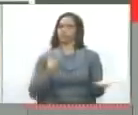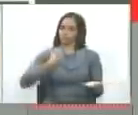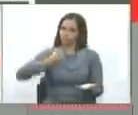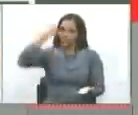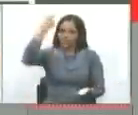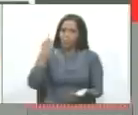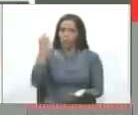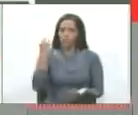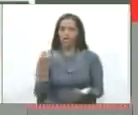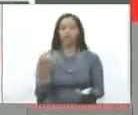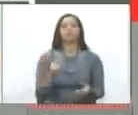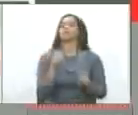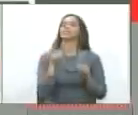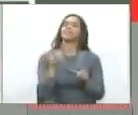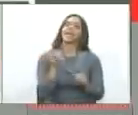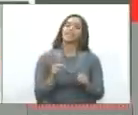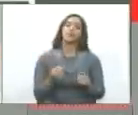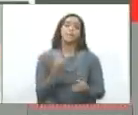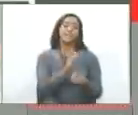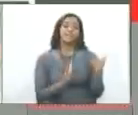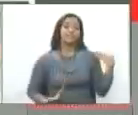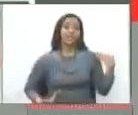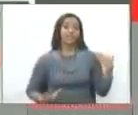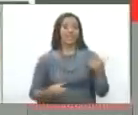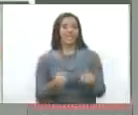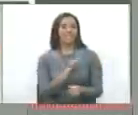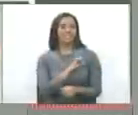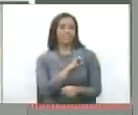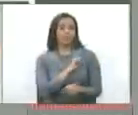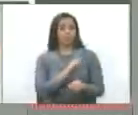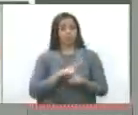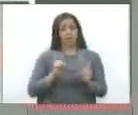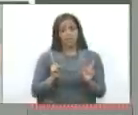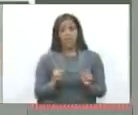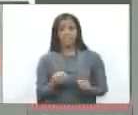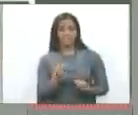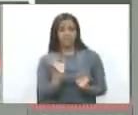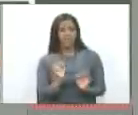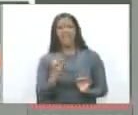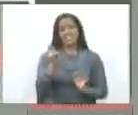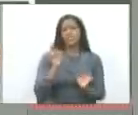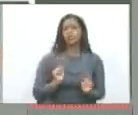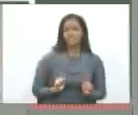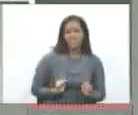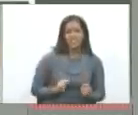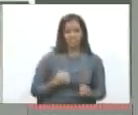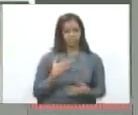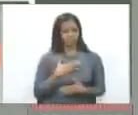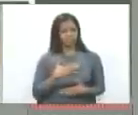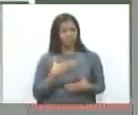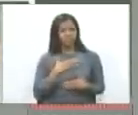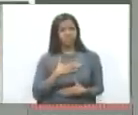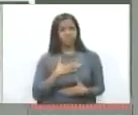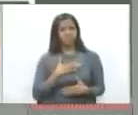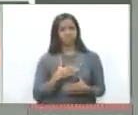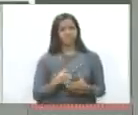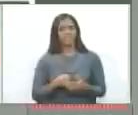Yo soy diputado. Y ellos, presidente, es el temor, porque debe ser muy... Eso sí es incómodo.